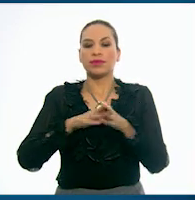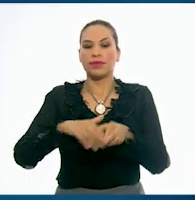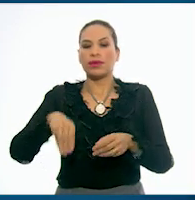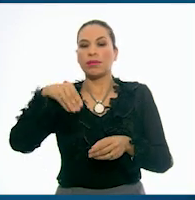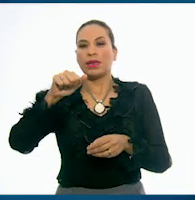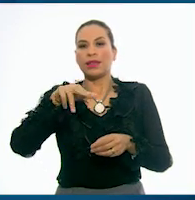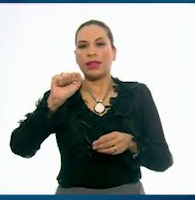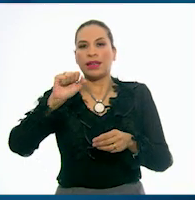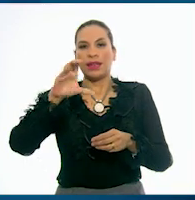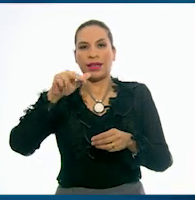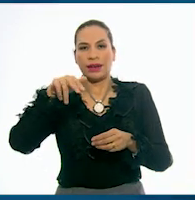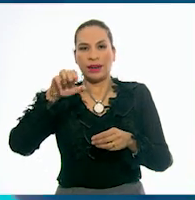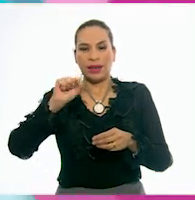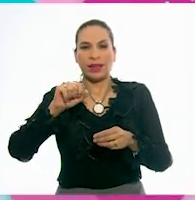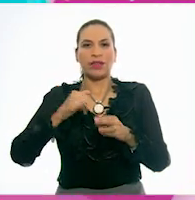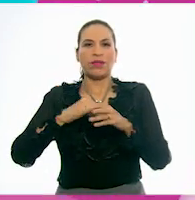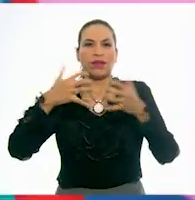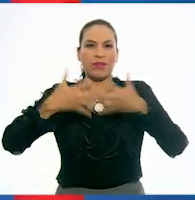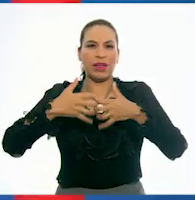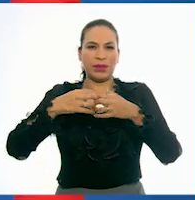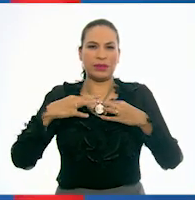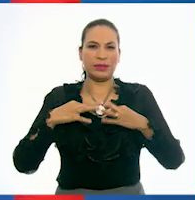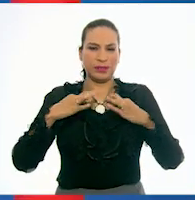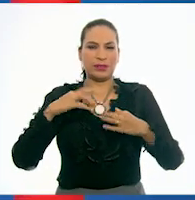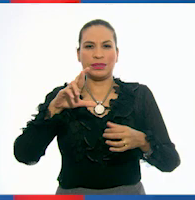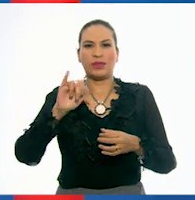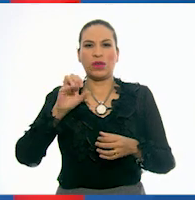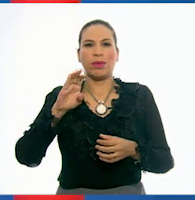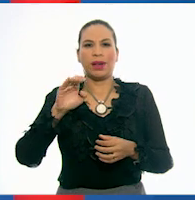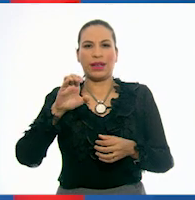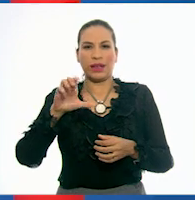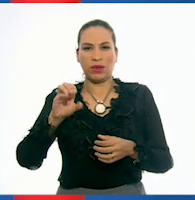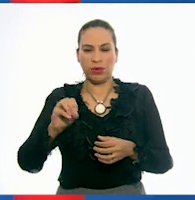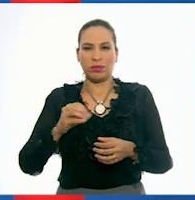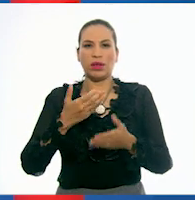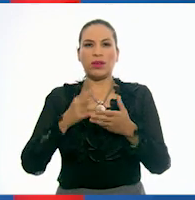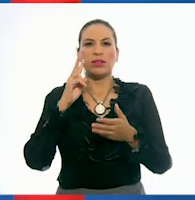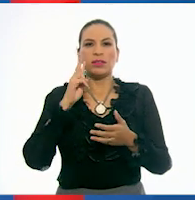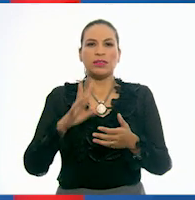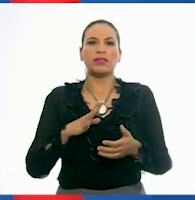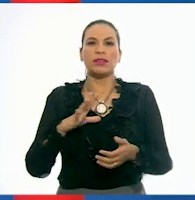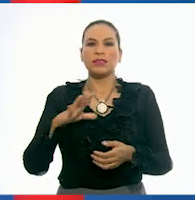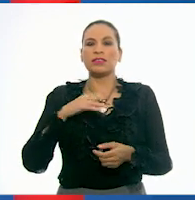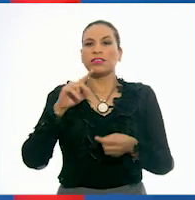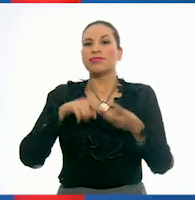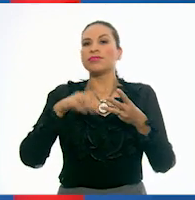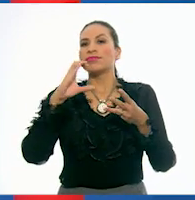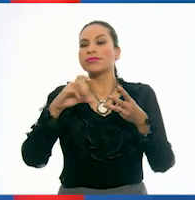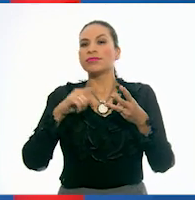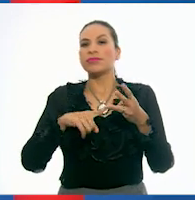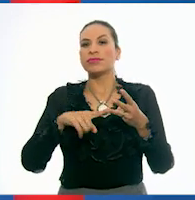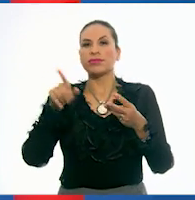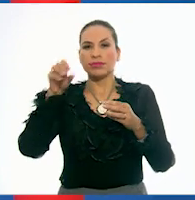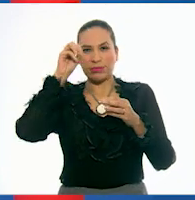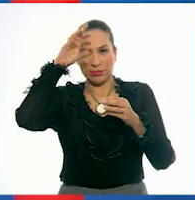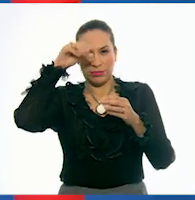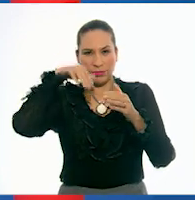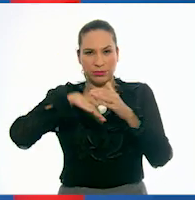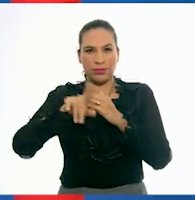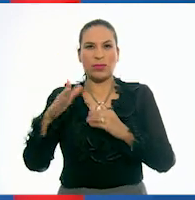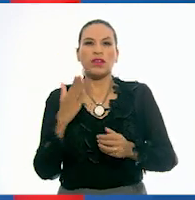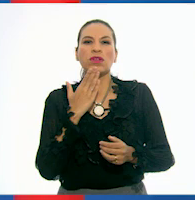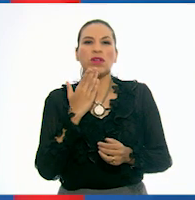la fábrica textil de Río Blanco. La respuesta correcta aquí es la opción C, en la mina de Cananea de